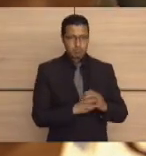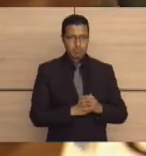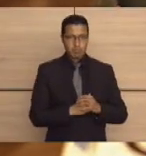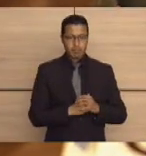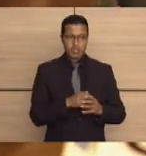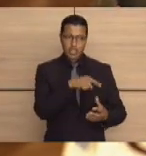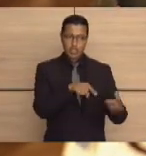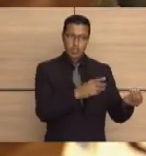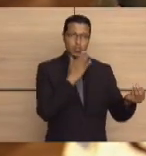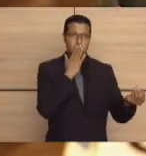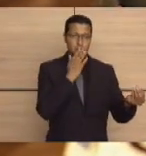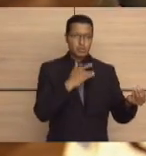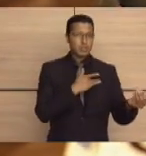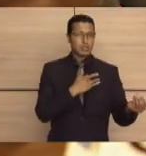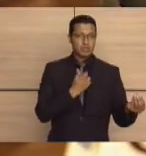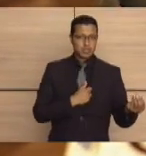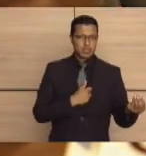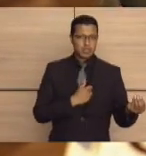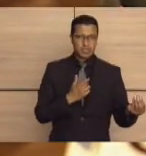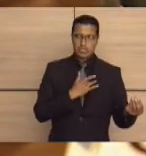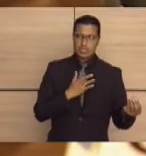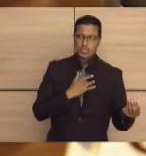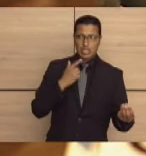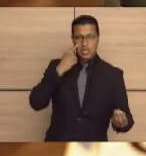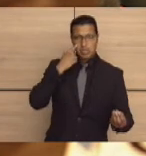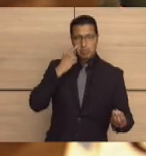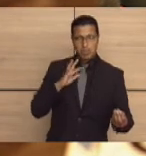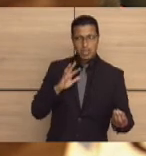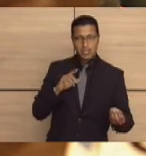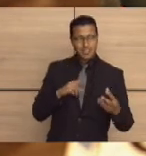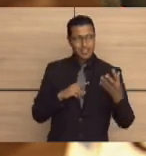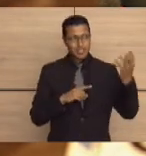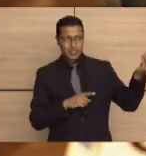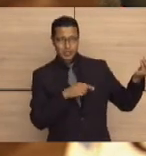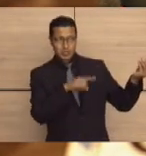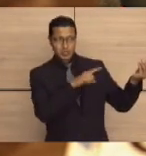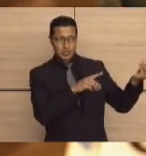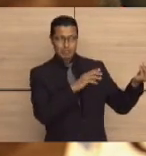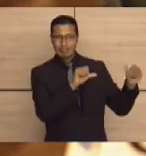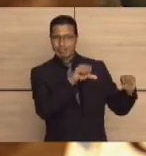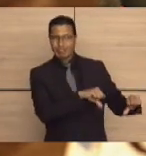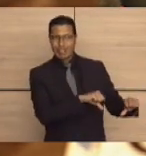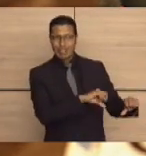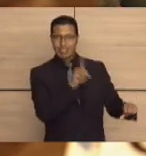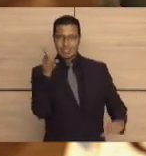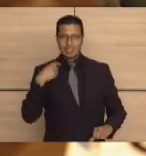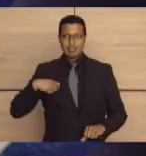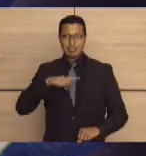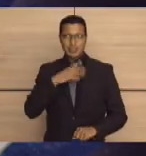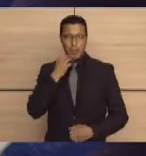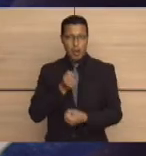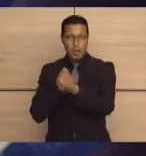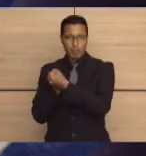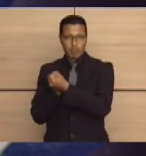los indígenas sintieron que tal vez con los criollos les iba a ir más mal que con los españoles, ¿no?